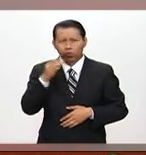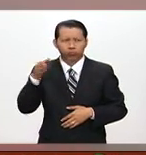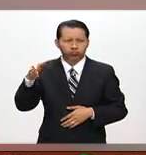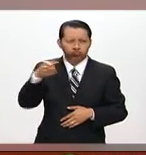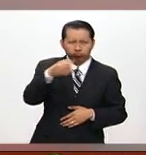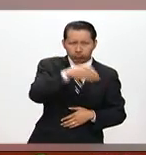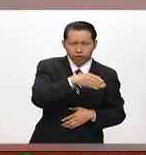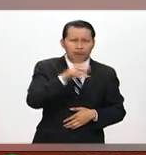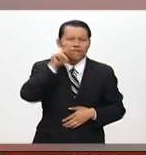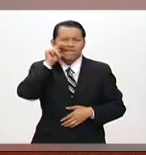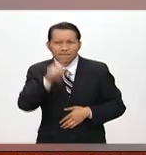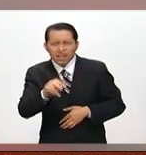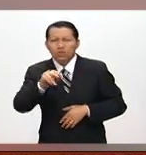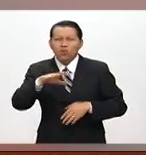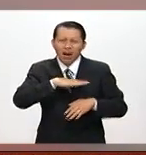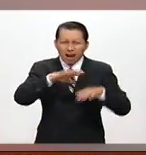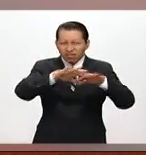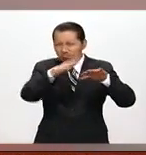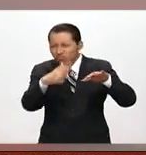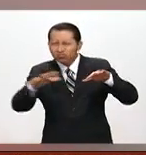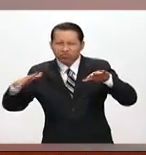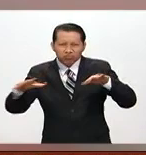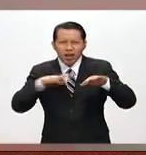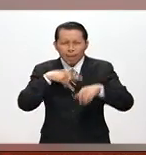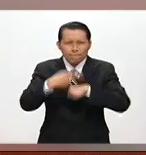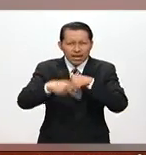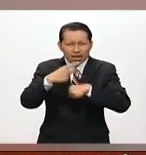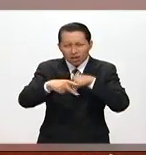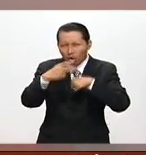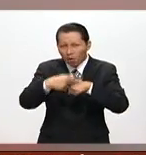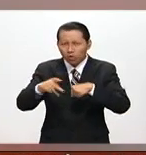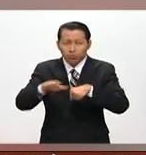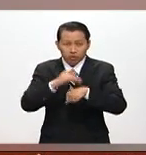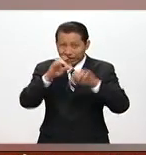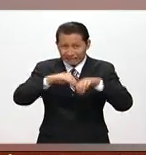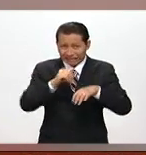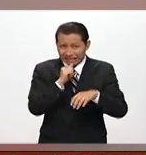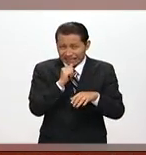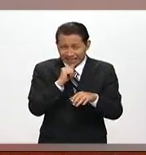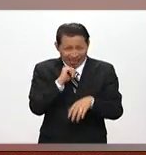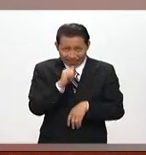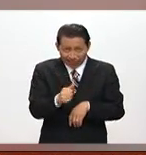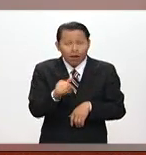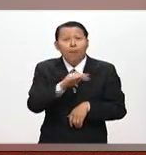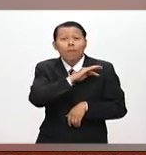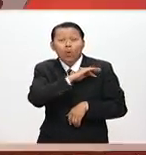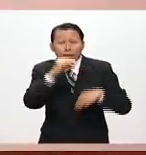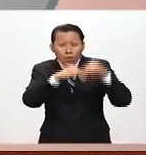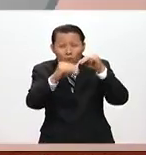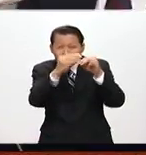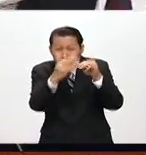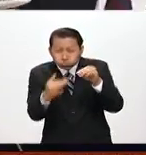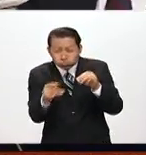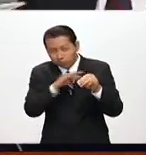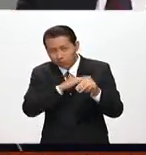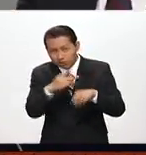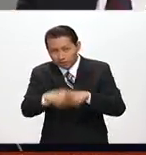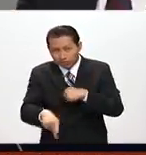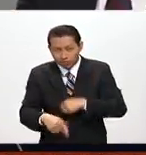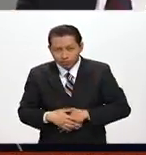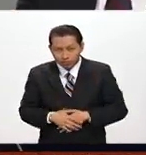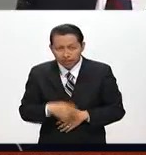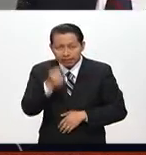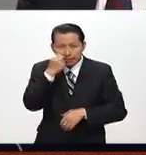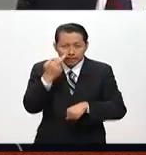veo algunas laderas en riesgo, que aun si lloviendo, sin lluvia, podrían tener riesgos. El secretario